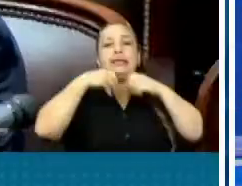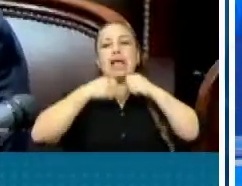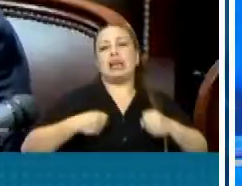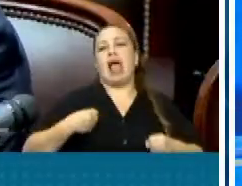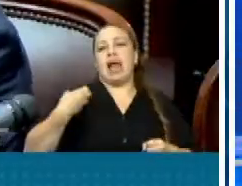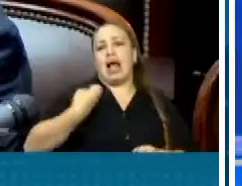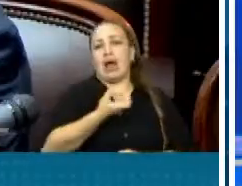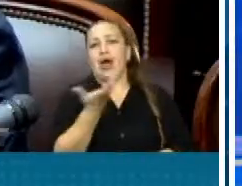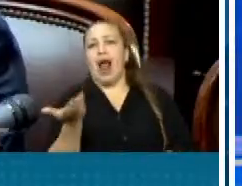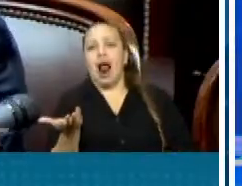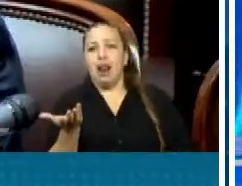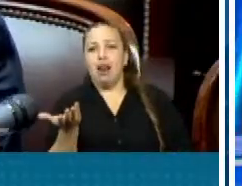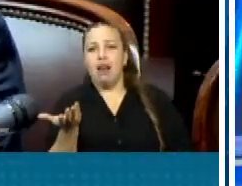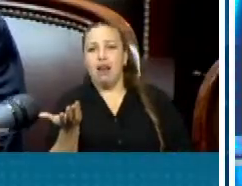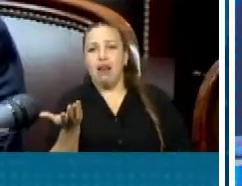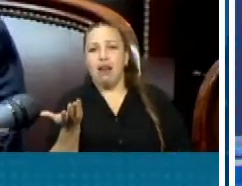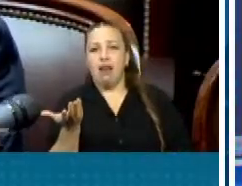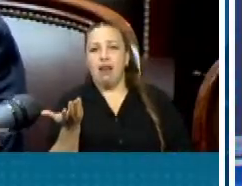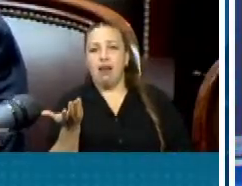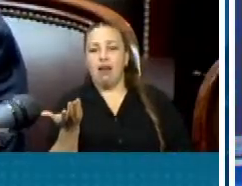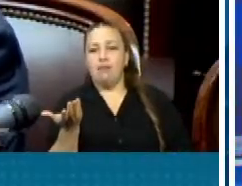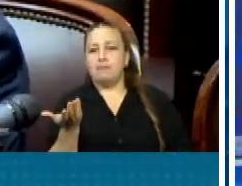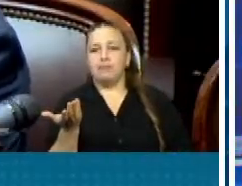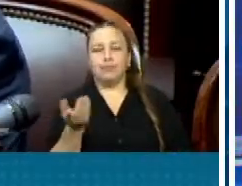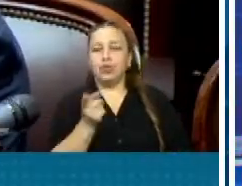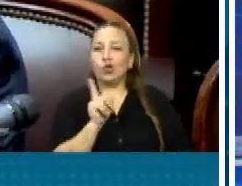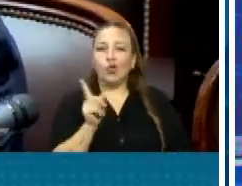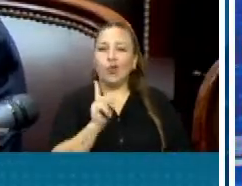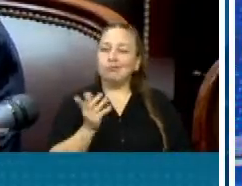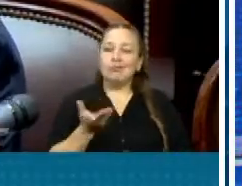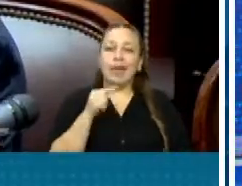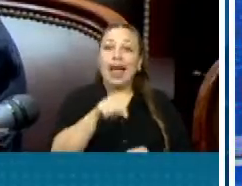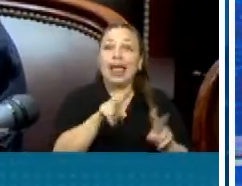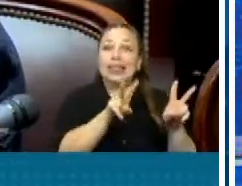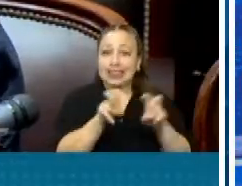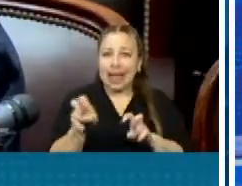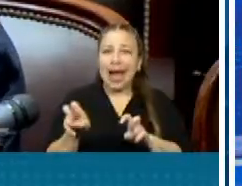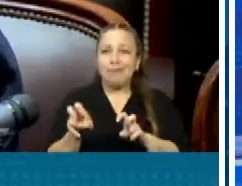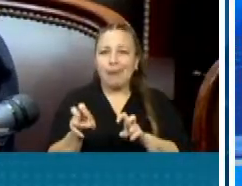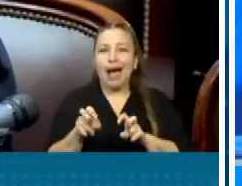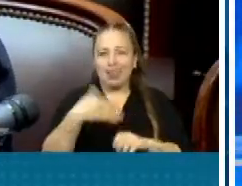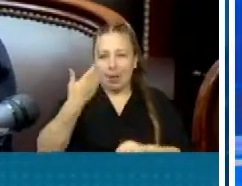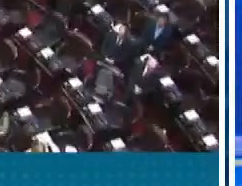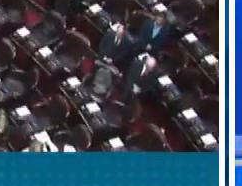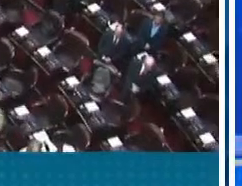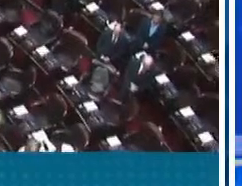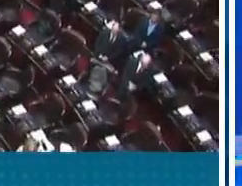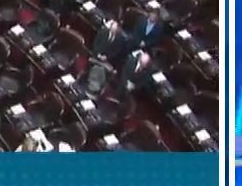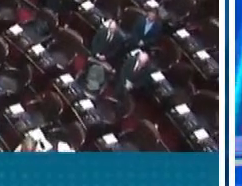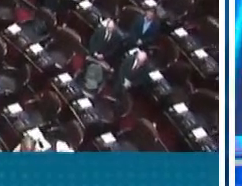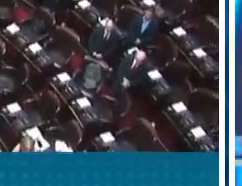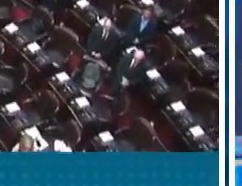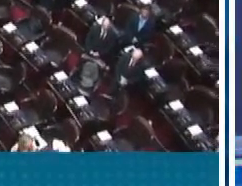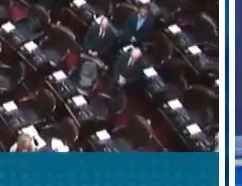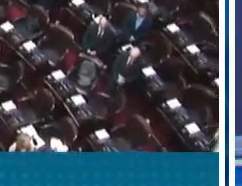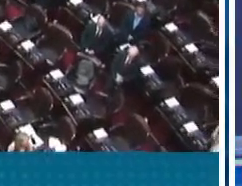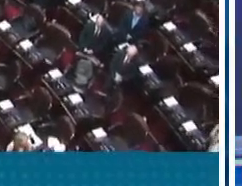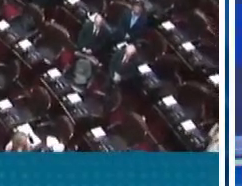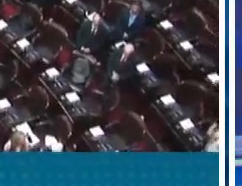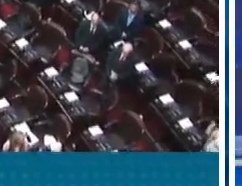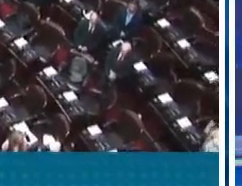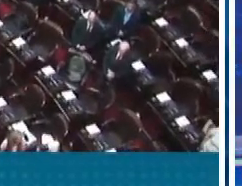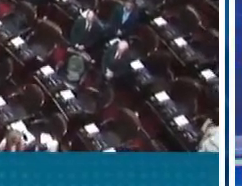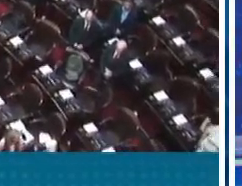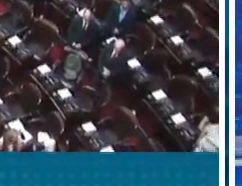tenés al PRO que en algún punto un gesto a la oposición por el tema previsional le dio. El tema previsional es un tema muy sensible, pero vos aparte, sabés que